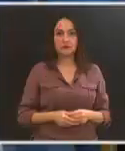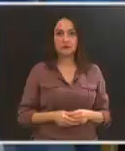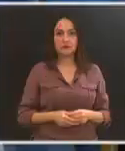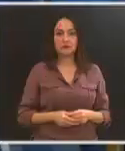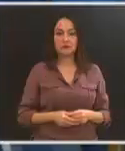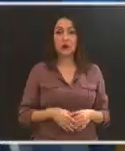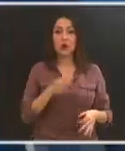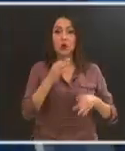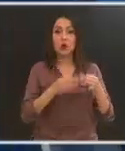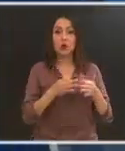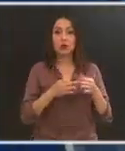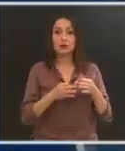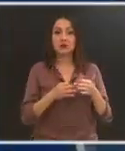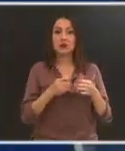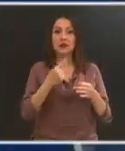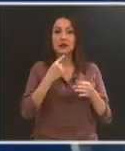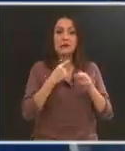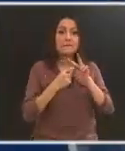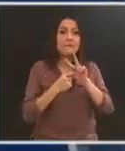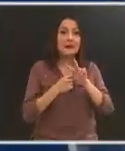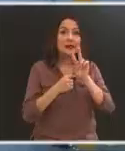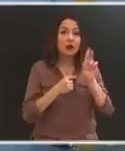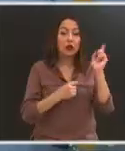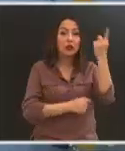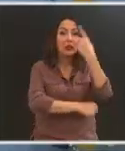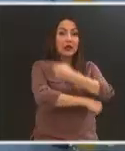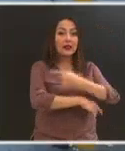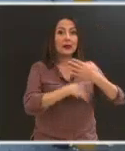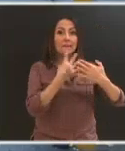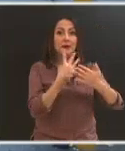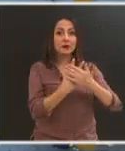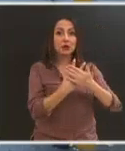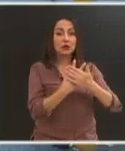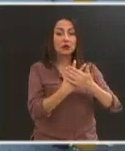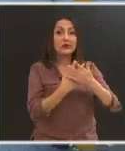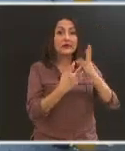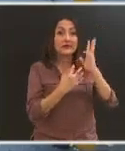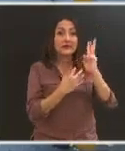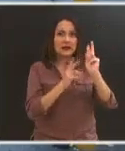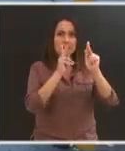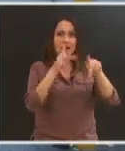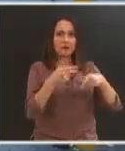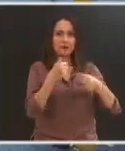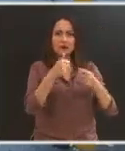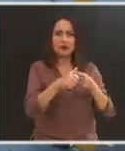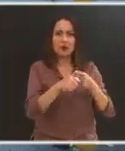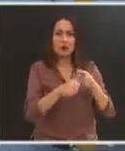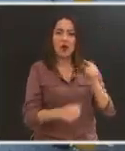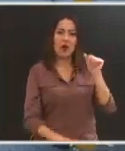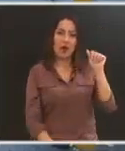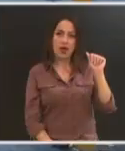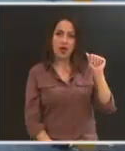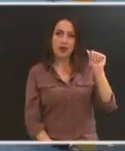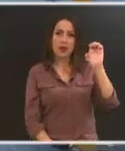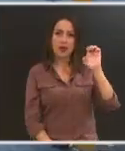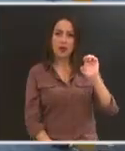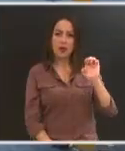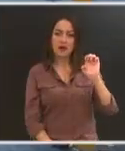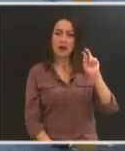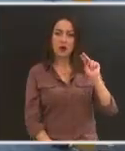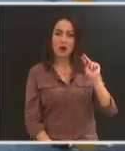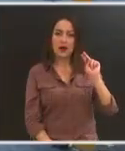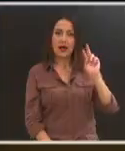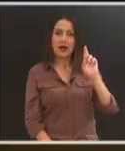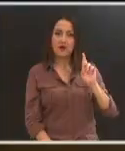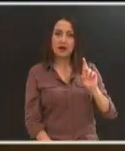Un juez de la República impuso 22 días de prisión preventiva a 6 sospechosos de apellidos Araya, Duarte, Noguera,